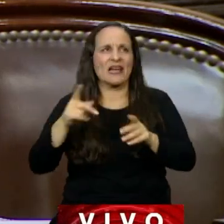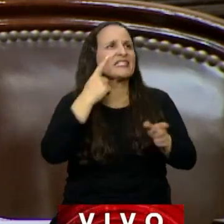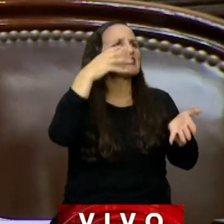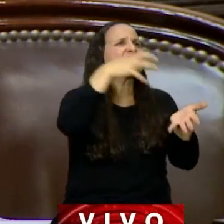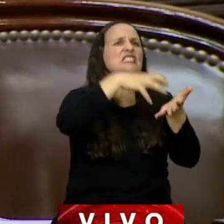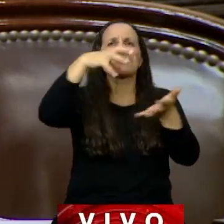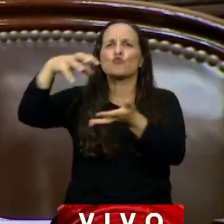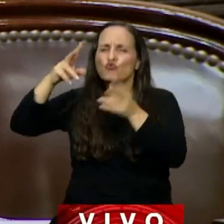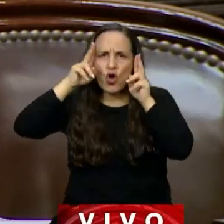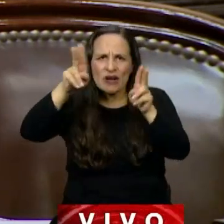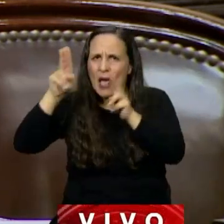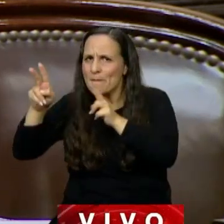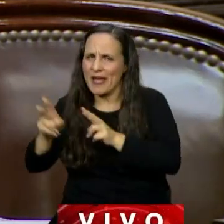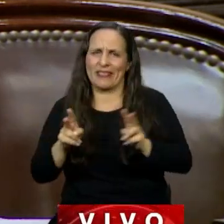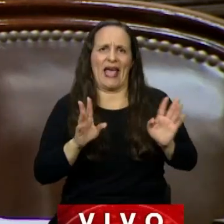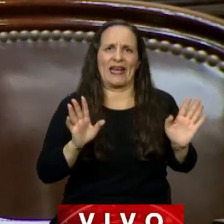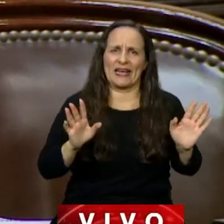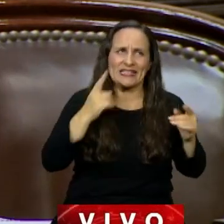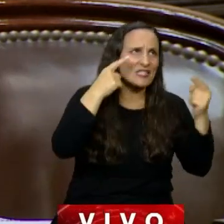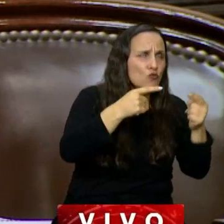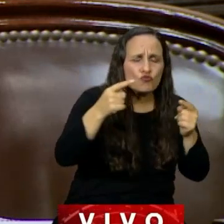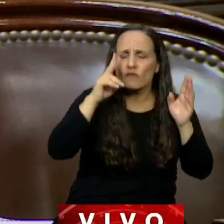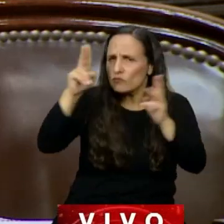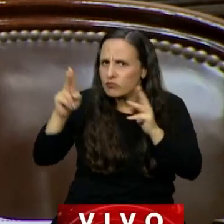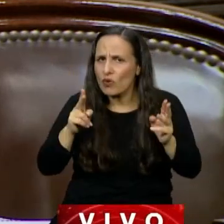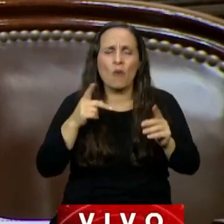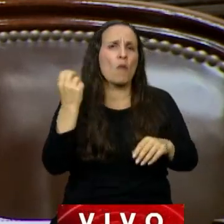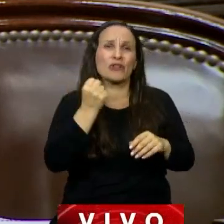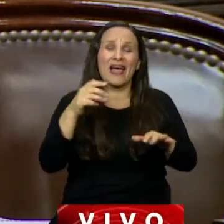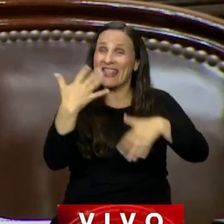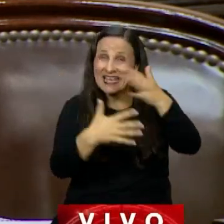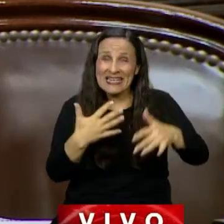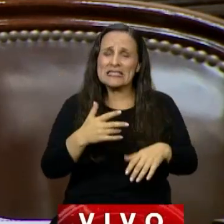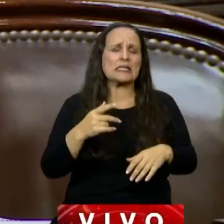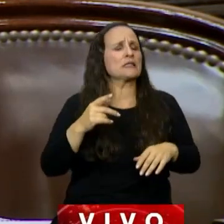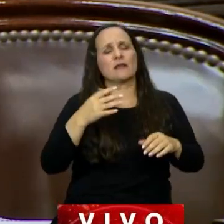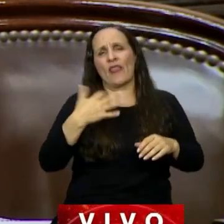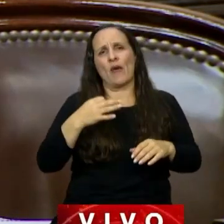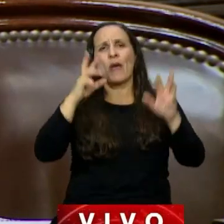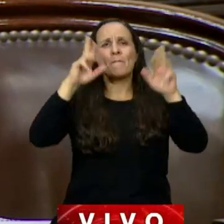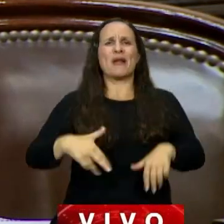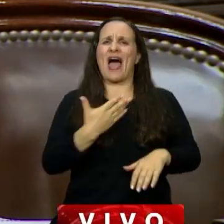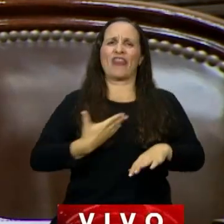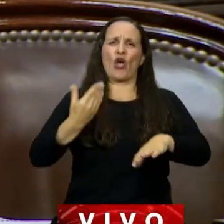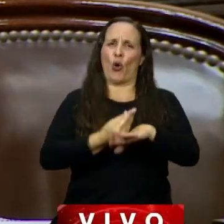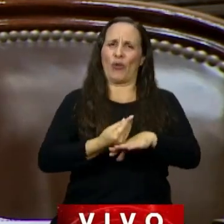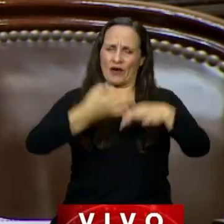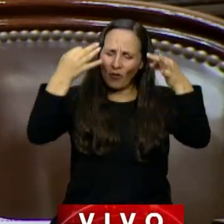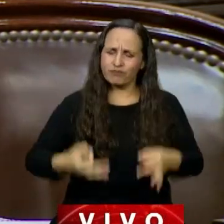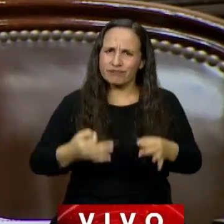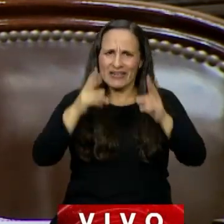mucho más importante contar con un presupuesto y un plan de gobierno y no con un enunciado de cifras